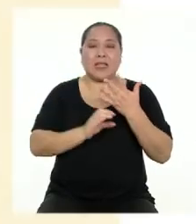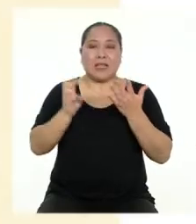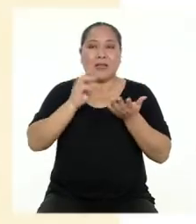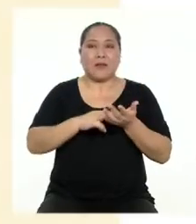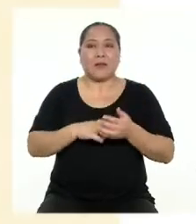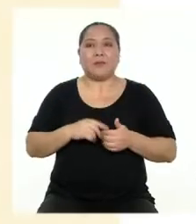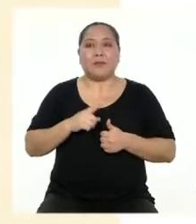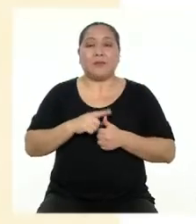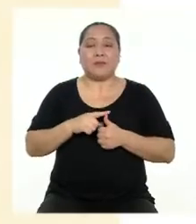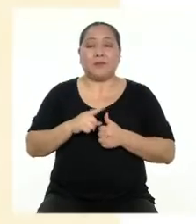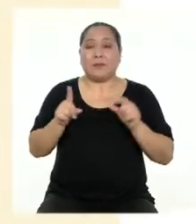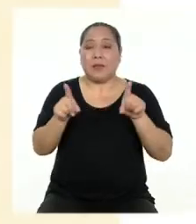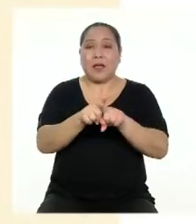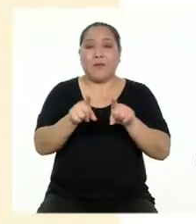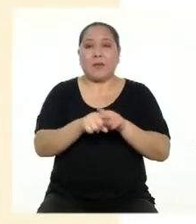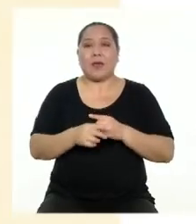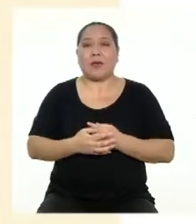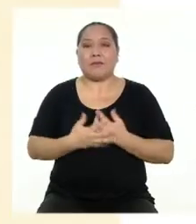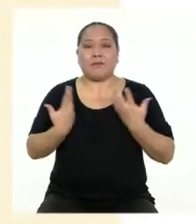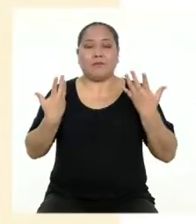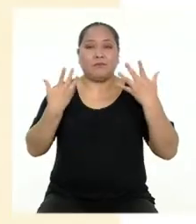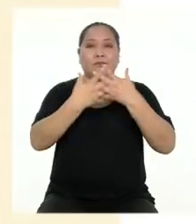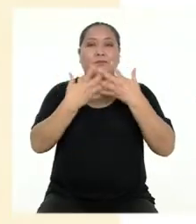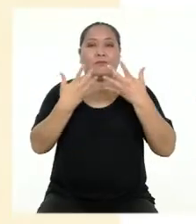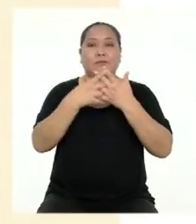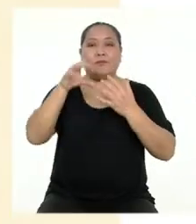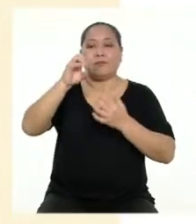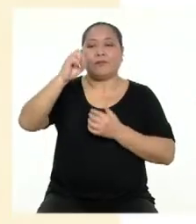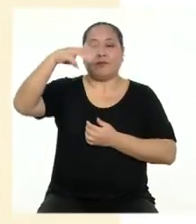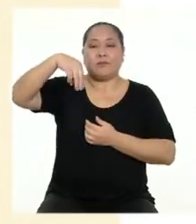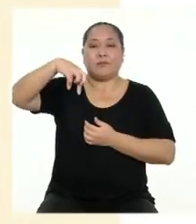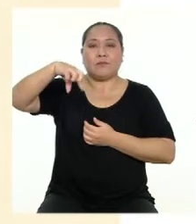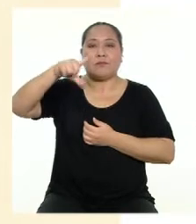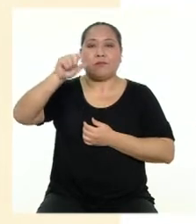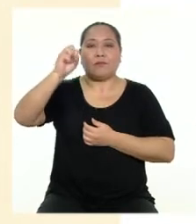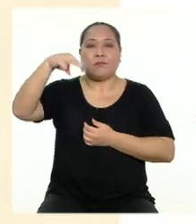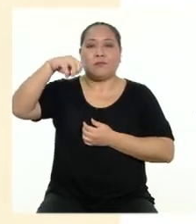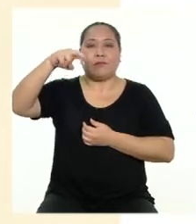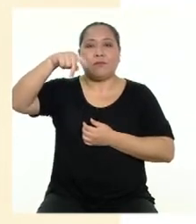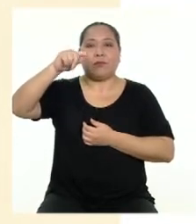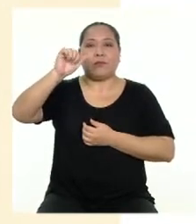Las necesidades también son complementarias, es decir, para satisfacer